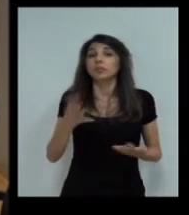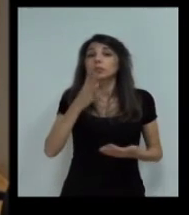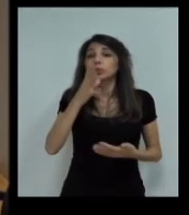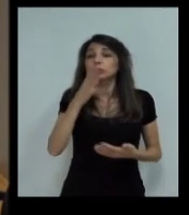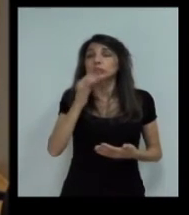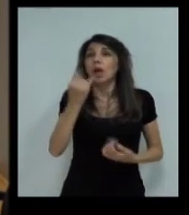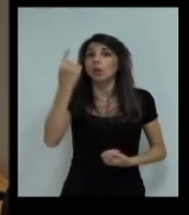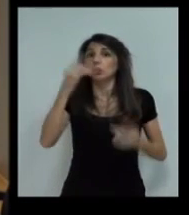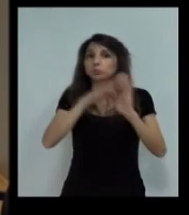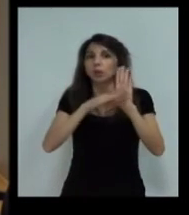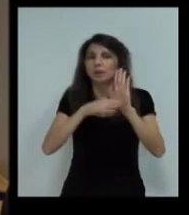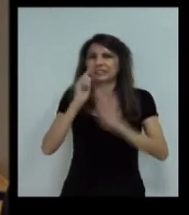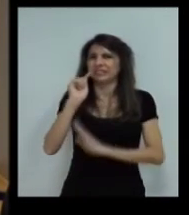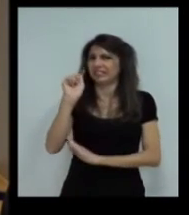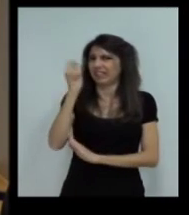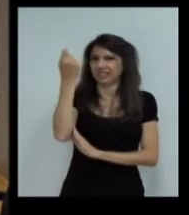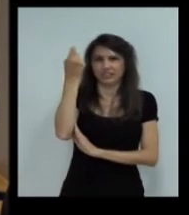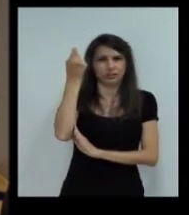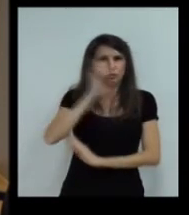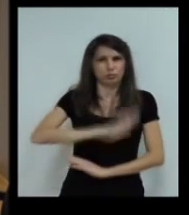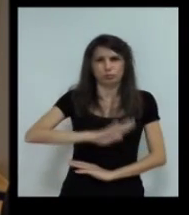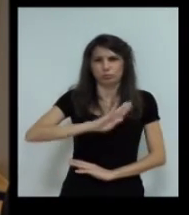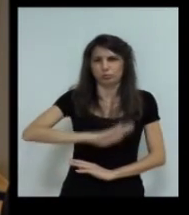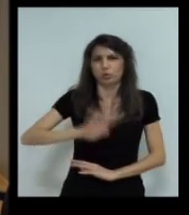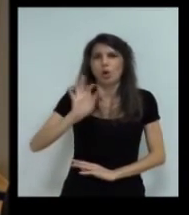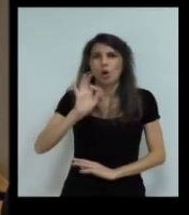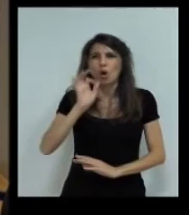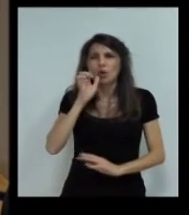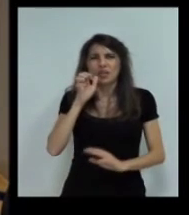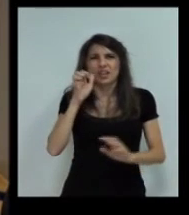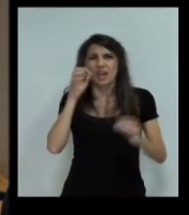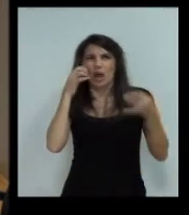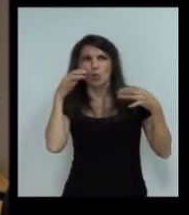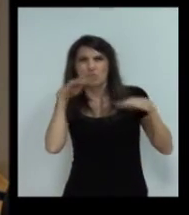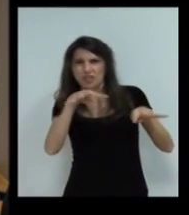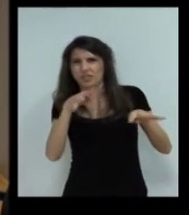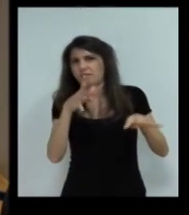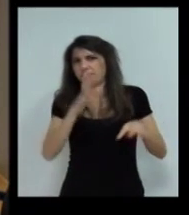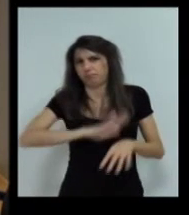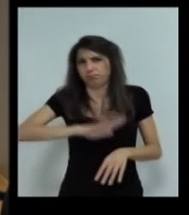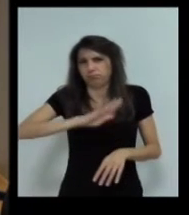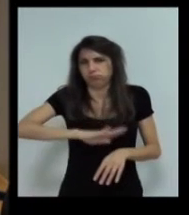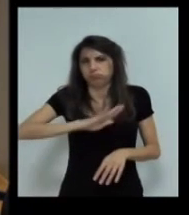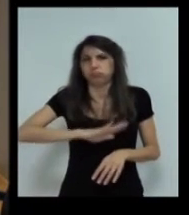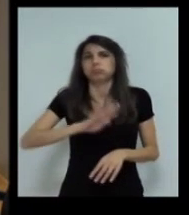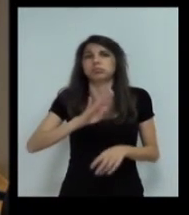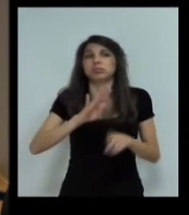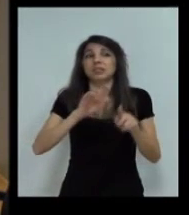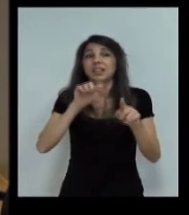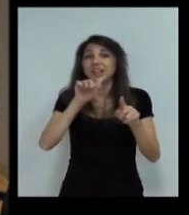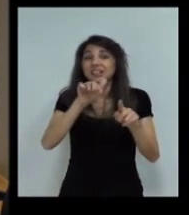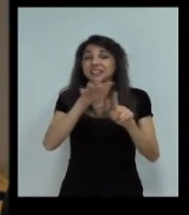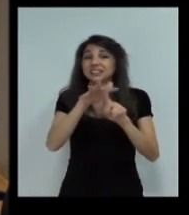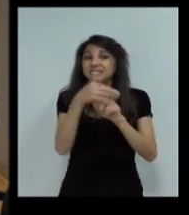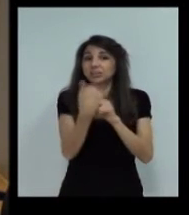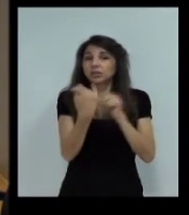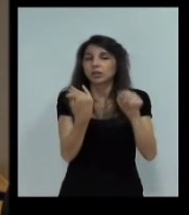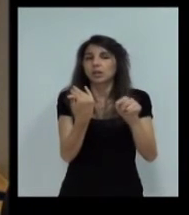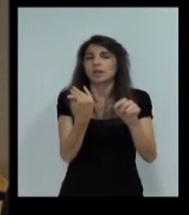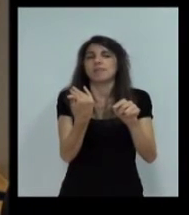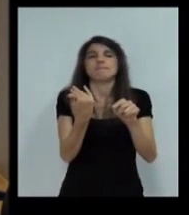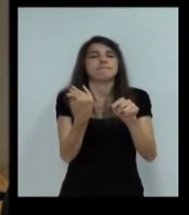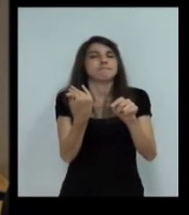gran éxito, de grandes niveles o altos niveles de audiencia, en esos casos está ese vacío,